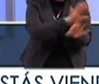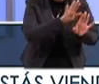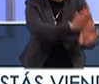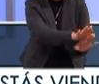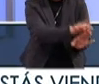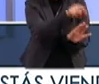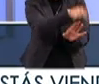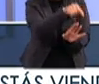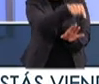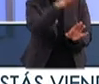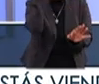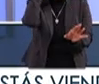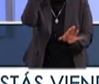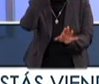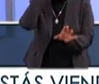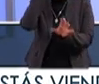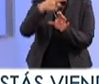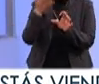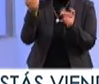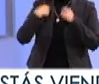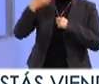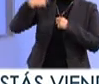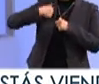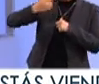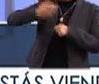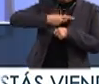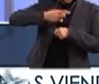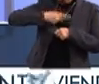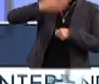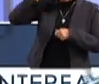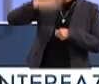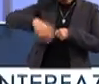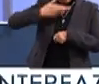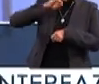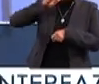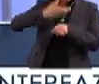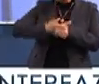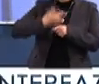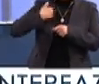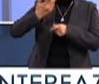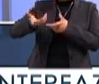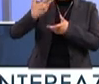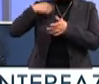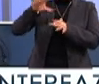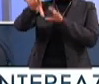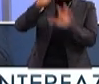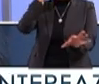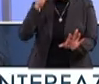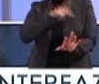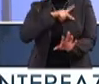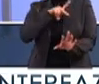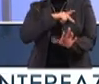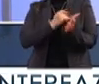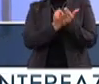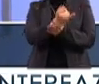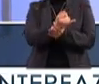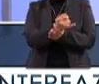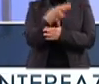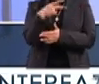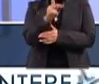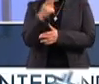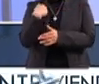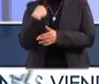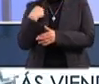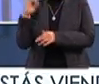una gran responsabilidad y sabrá del proceso que es elegir y ser responsable de las decisiones que tomamos pero